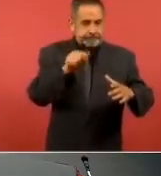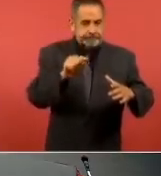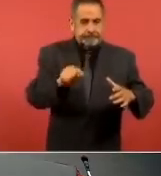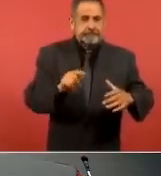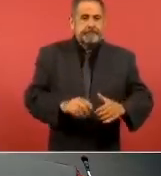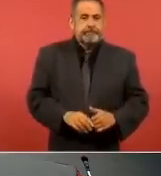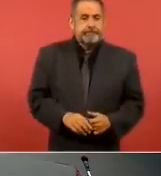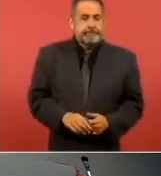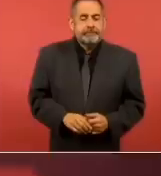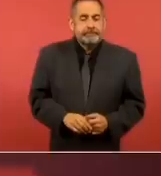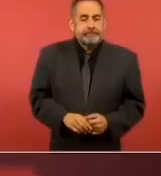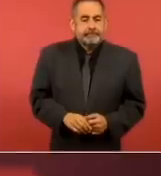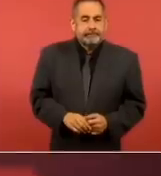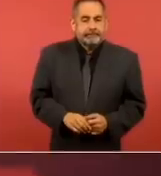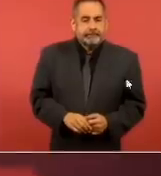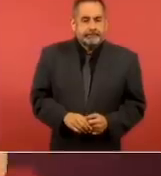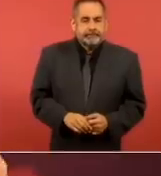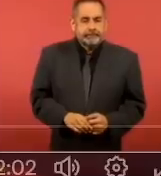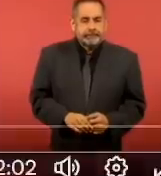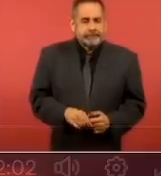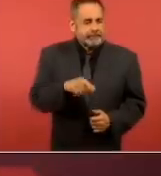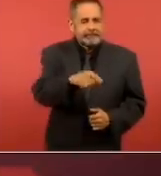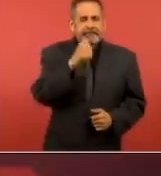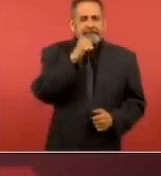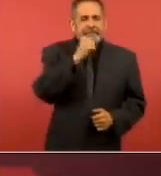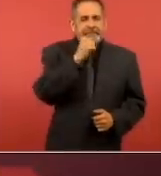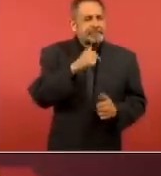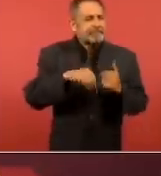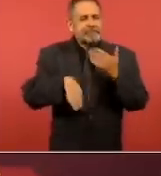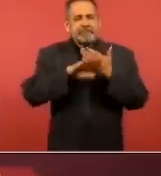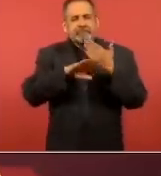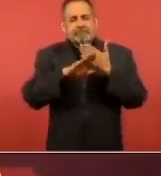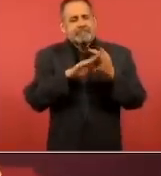este el que se dirige a mí